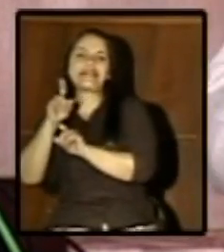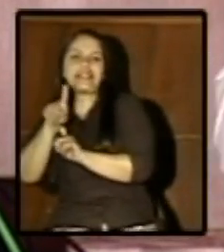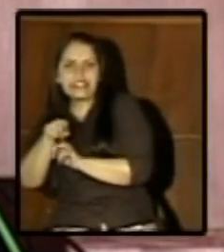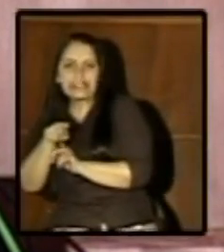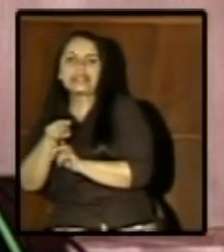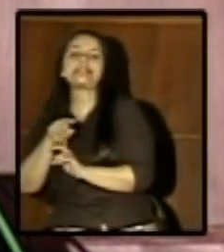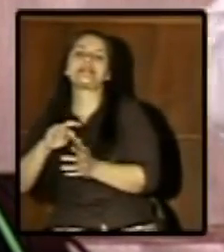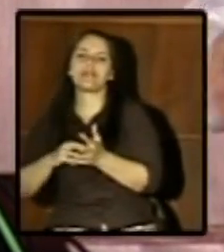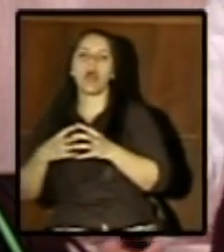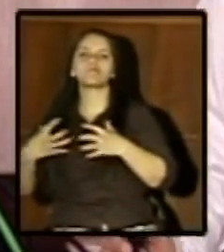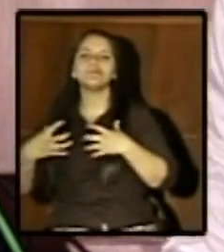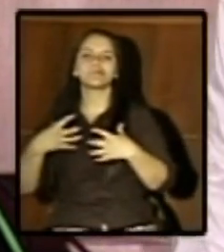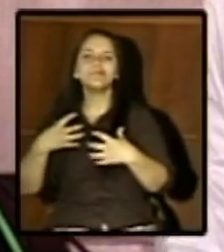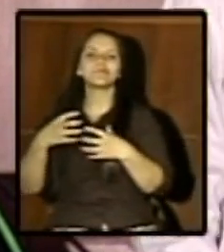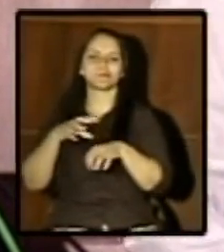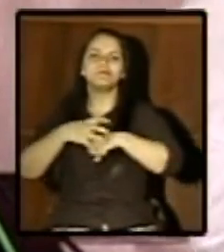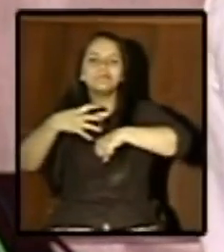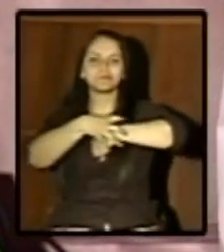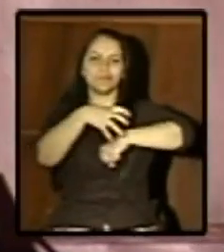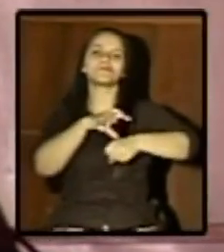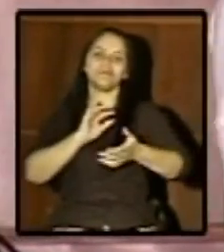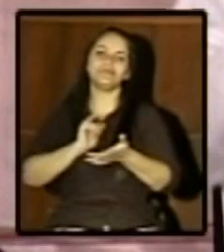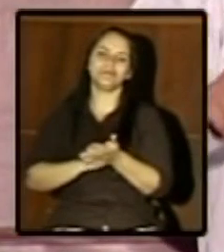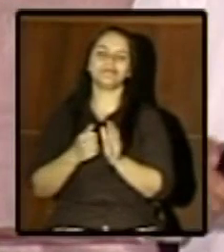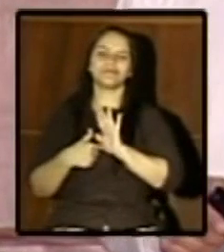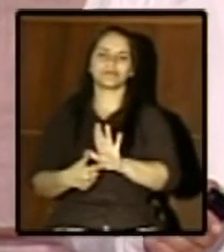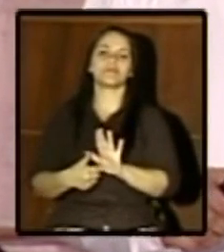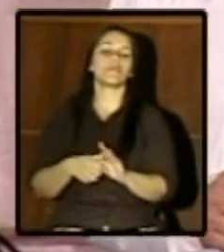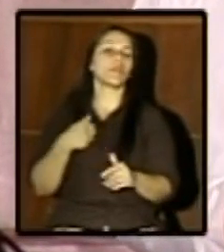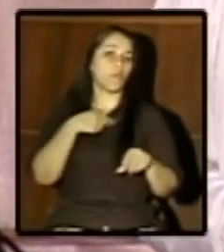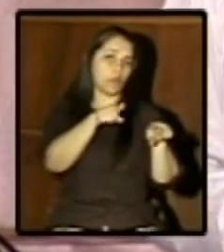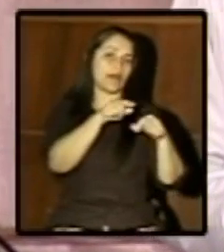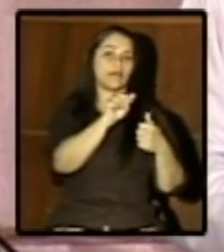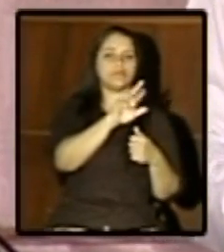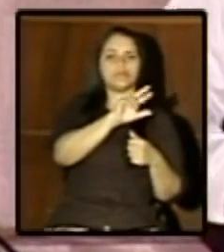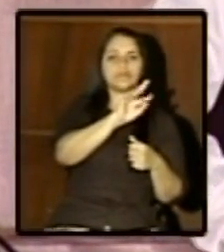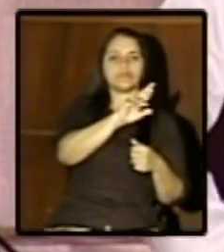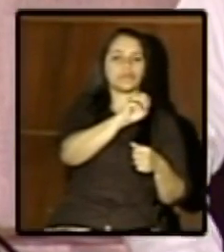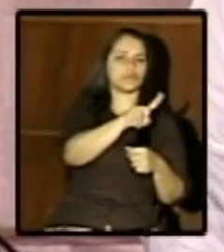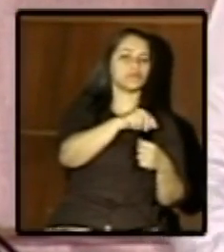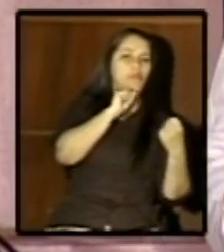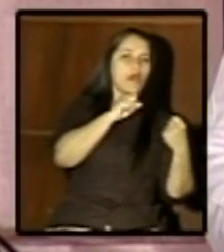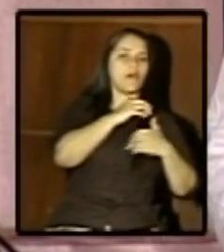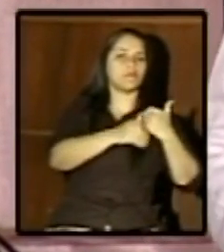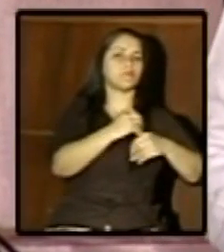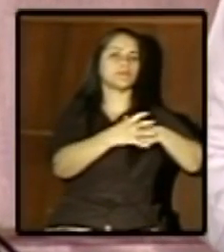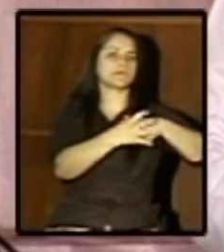termine en itis es inflamación. Amigdalitis, sinusitis, conjuntivitis, listo, es